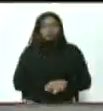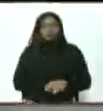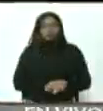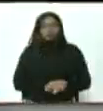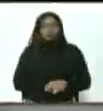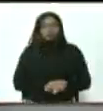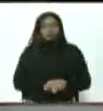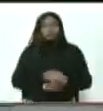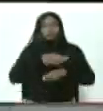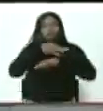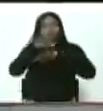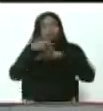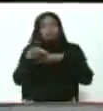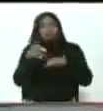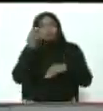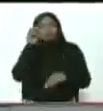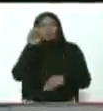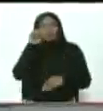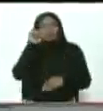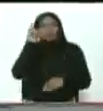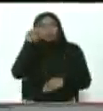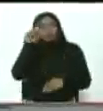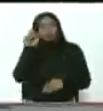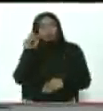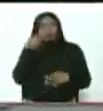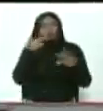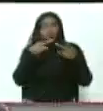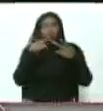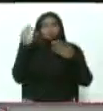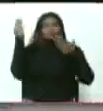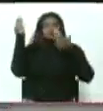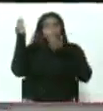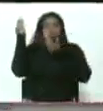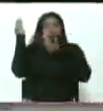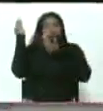En el municipio Píritu, Rita Jiménez.